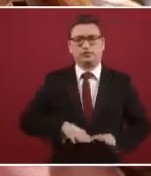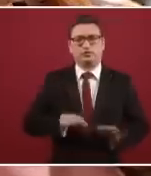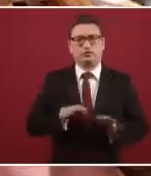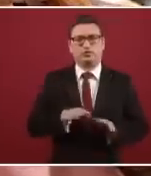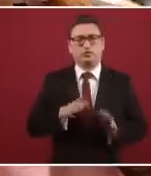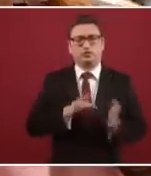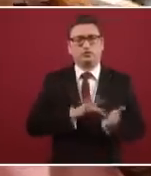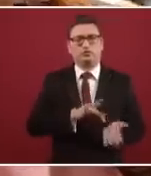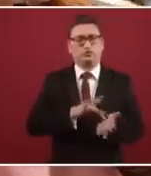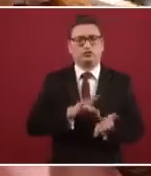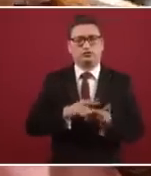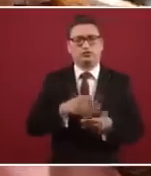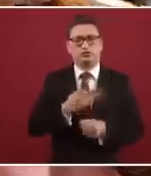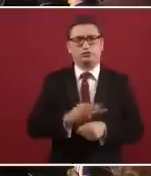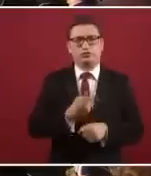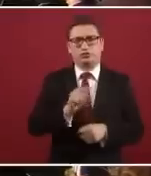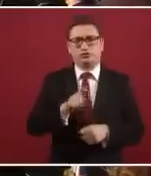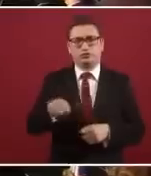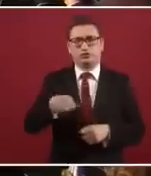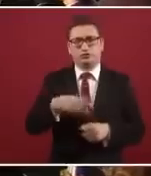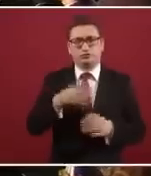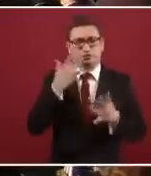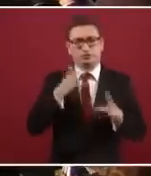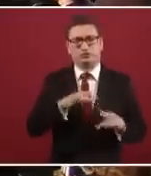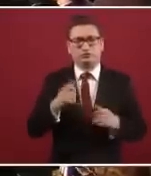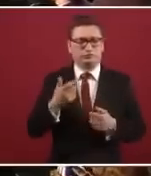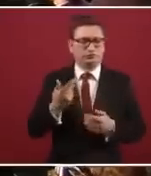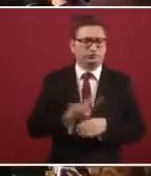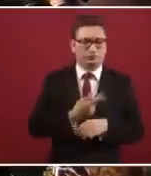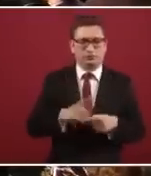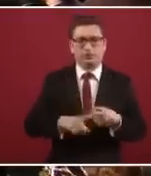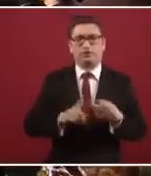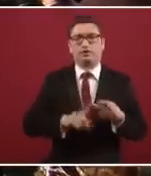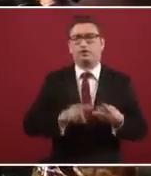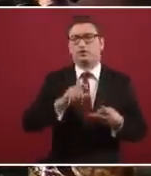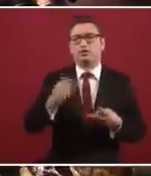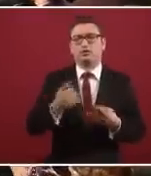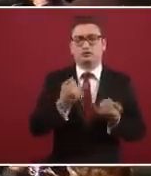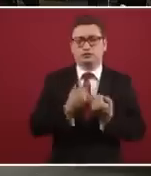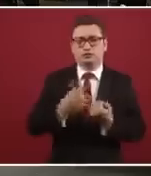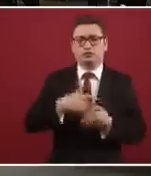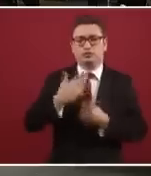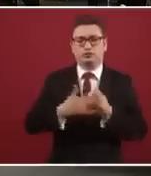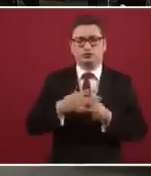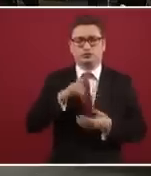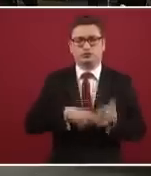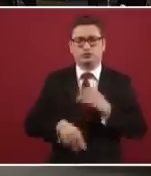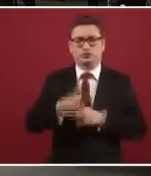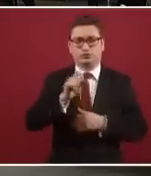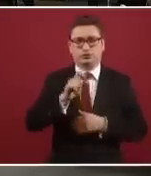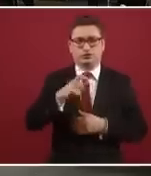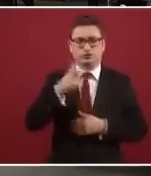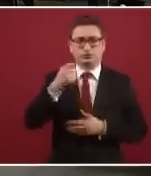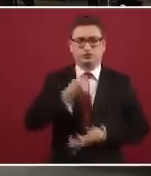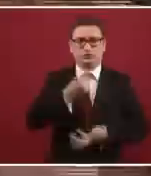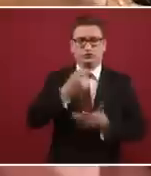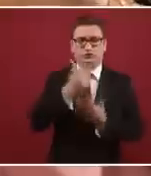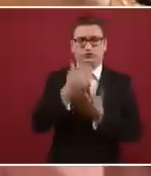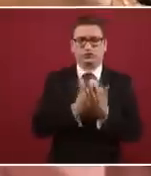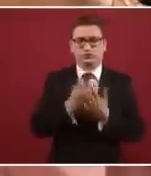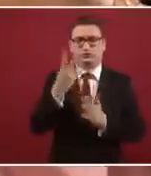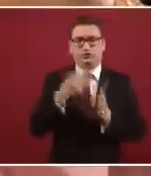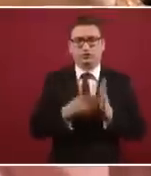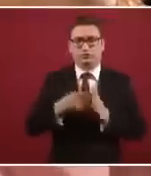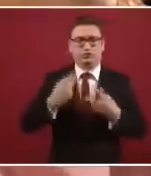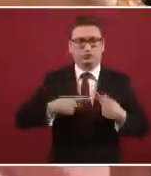que apoyaba mucho a la cuarta transformación, digámoslo así. Y por otro lado, se dice que en el presupuesto 2020 va a venir un recorte de al menos 4.000